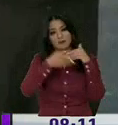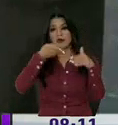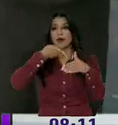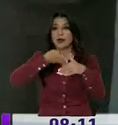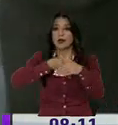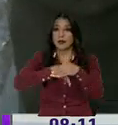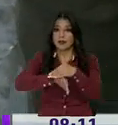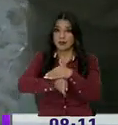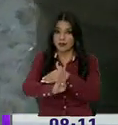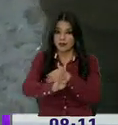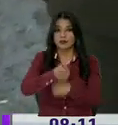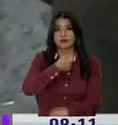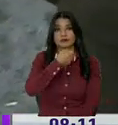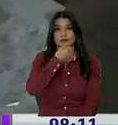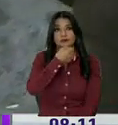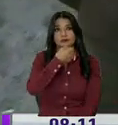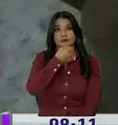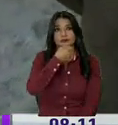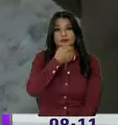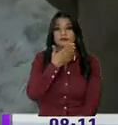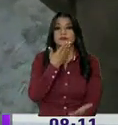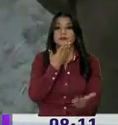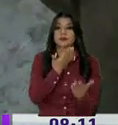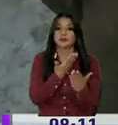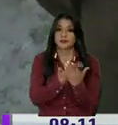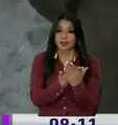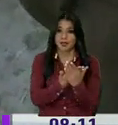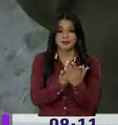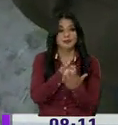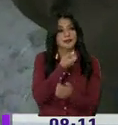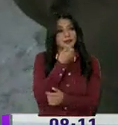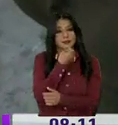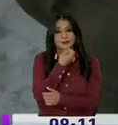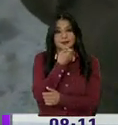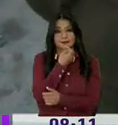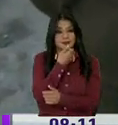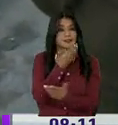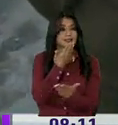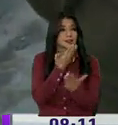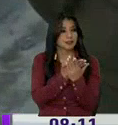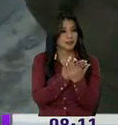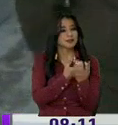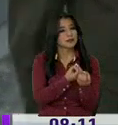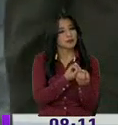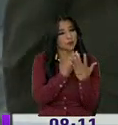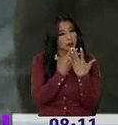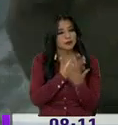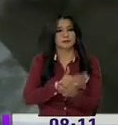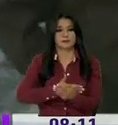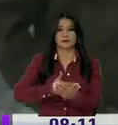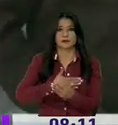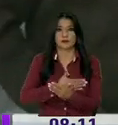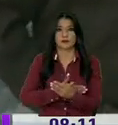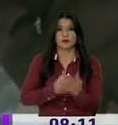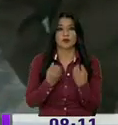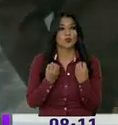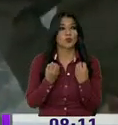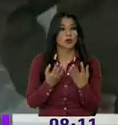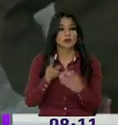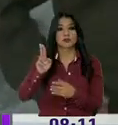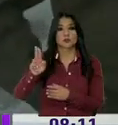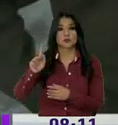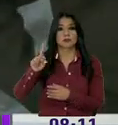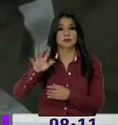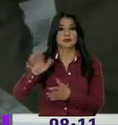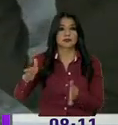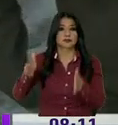voy a conversar con él. Muchas gracias, coronel, por darnos esta entrevista y coméntenos entonces cuántas unidades de policía